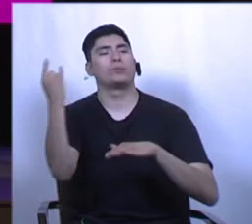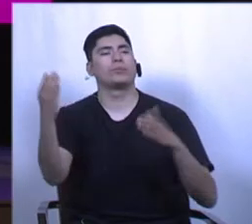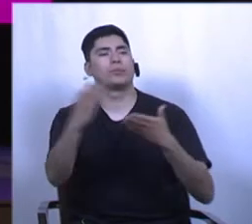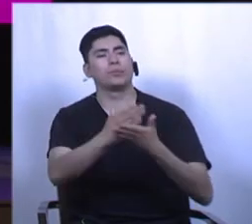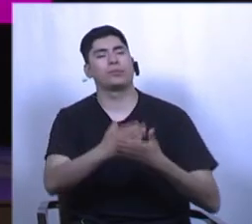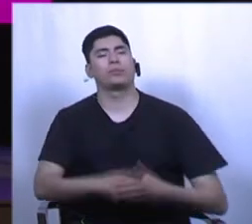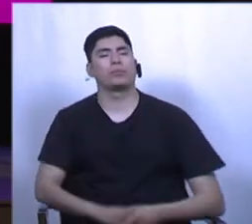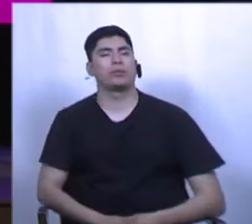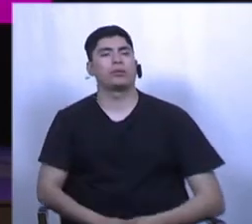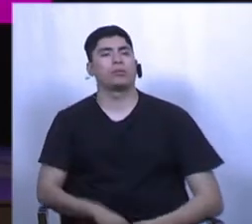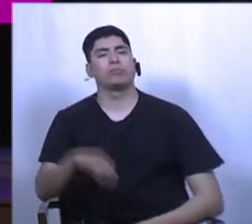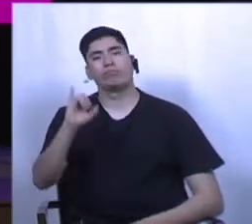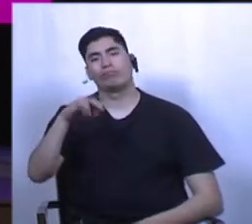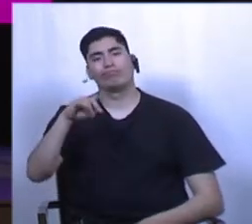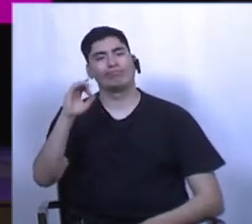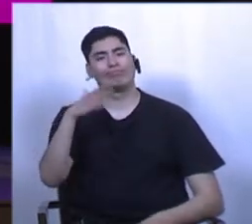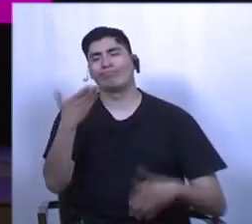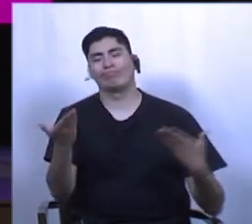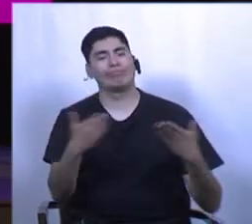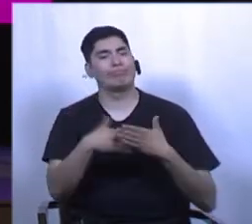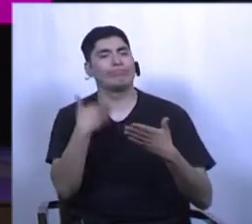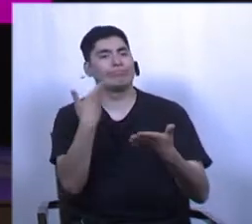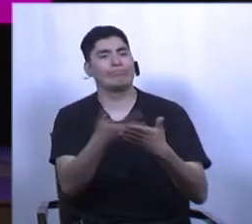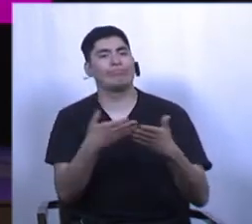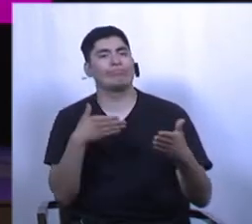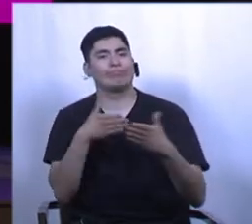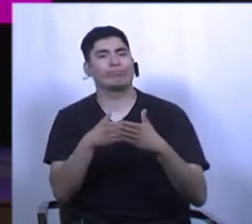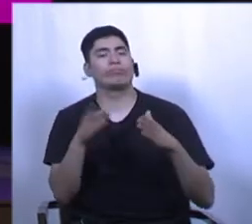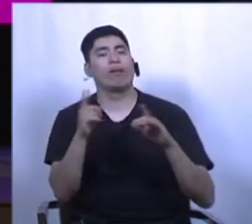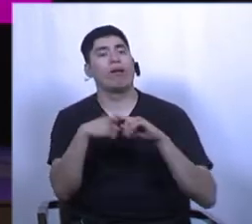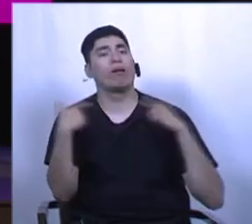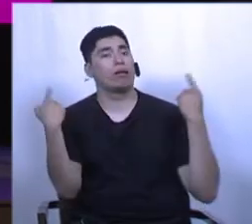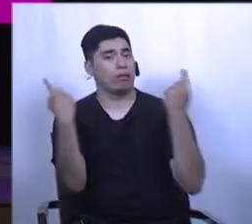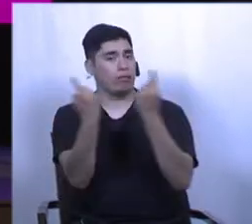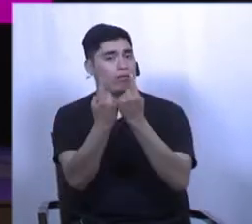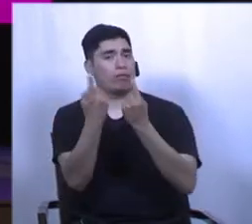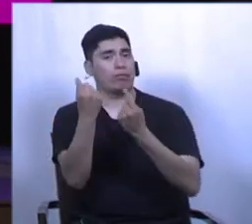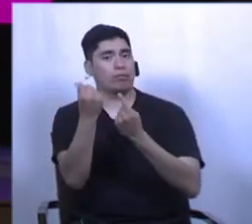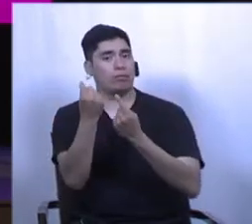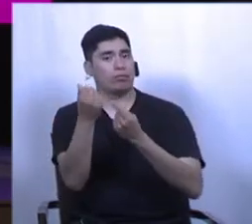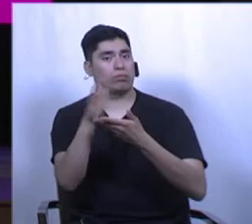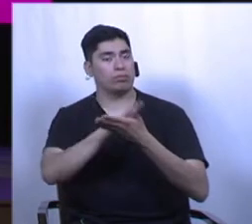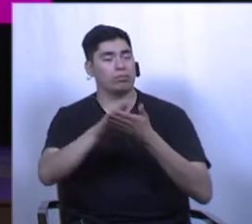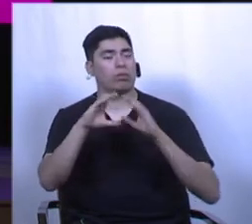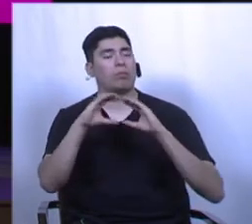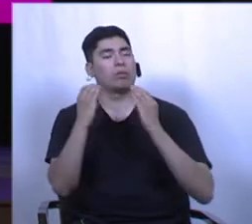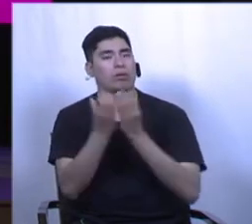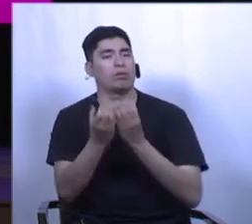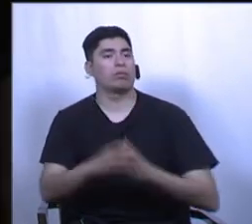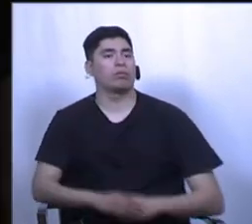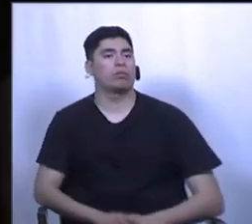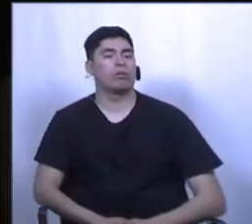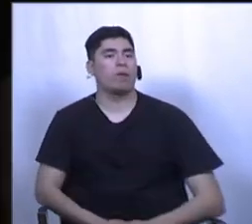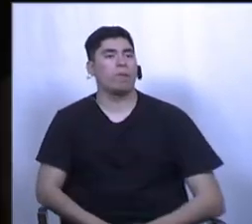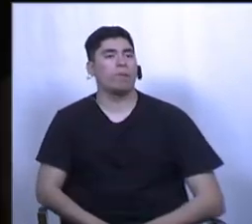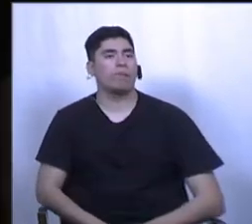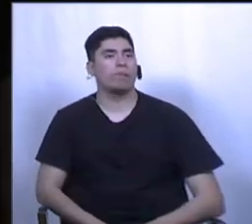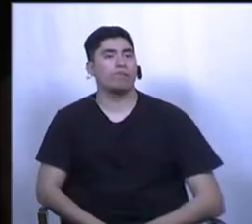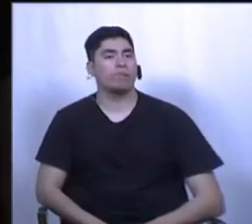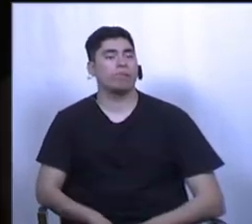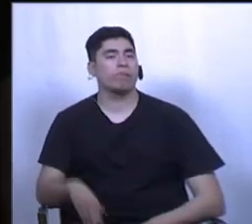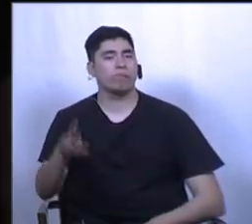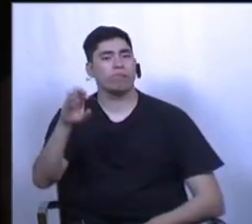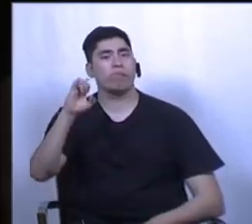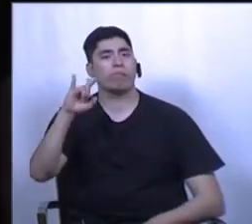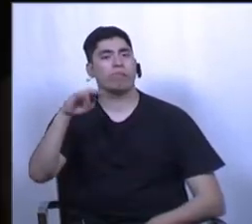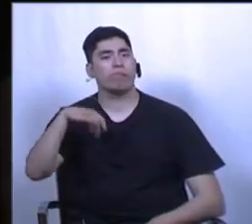y se vuelve institucionalizado. Y eso influye en la economía global de manera gigantesca. En el Reino Unido, el